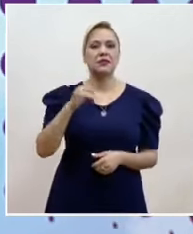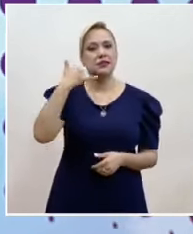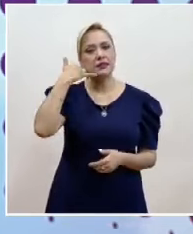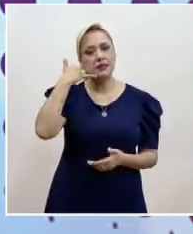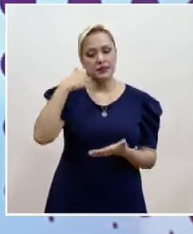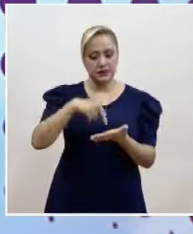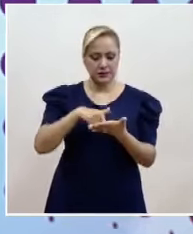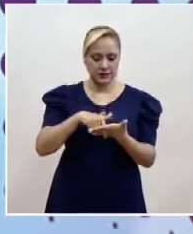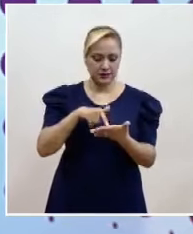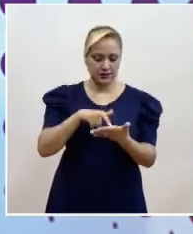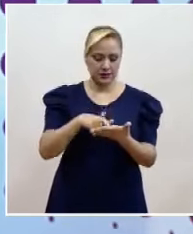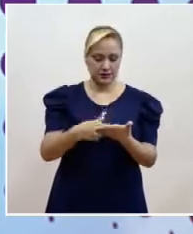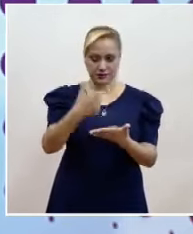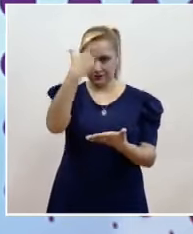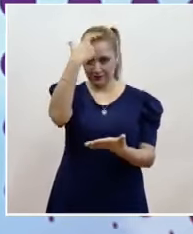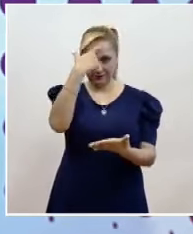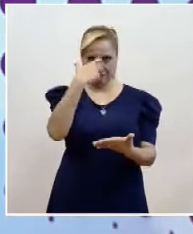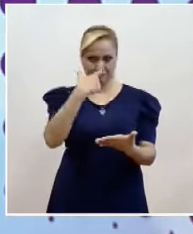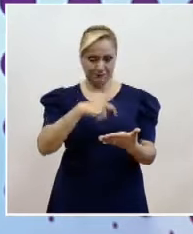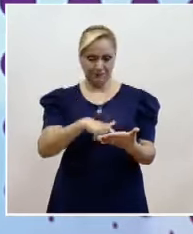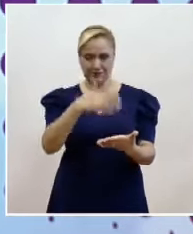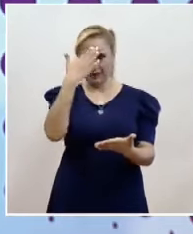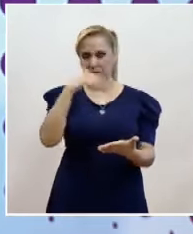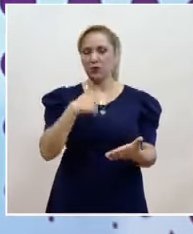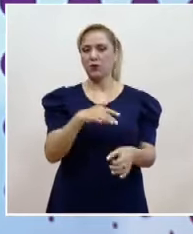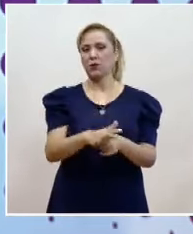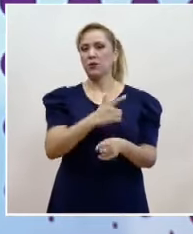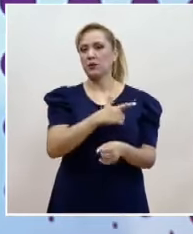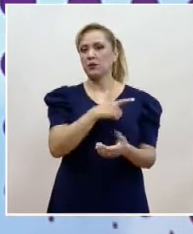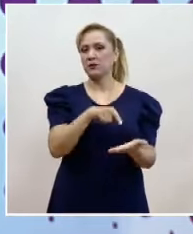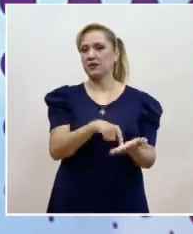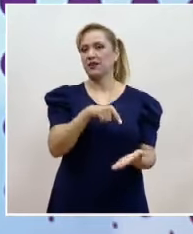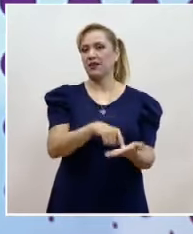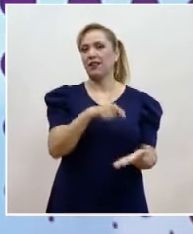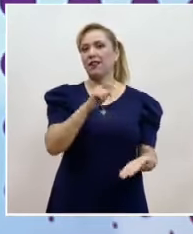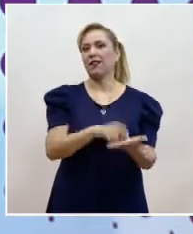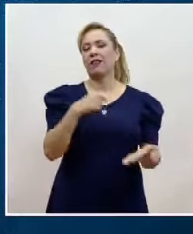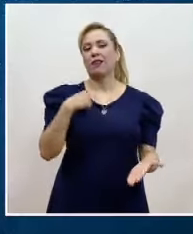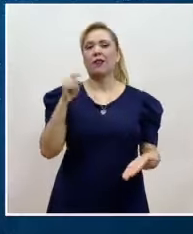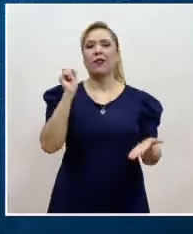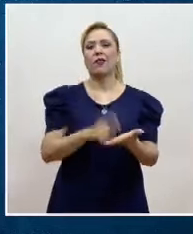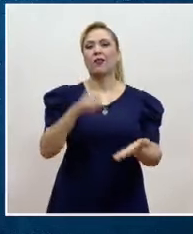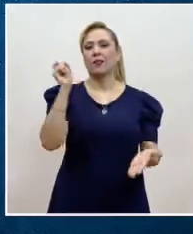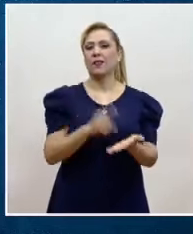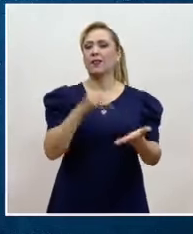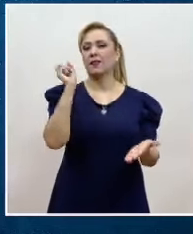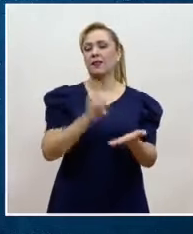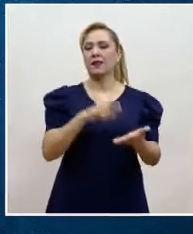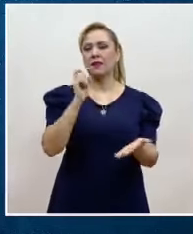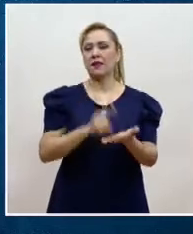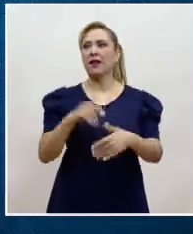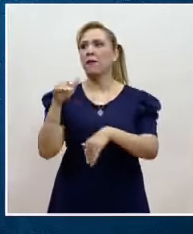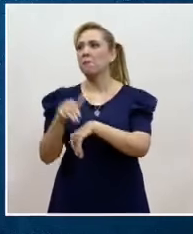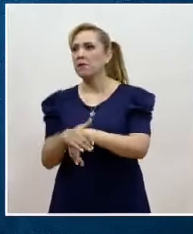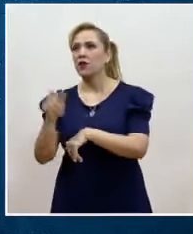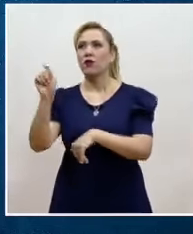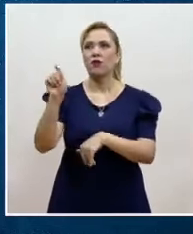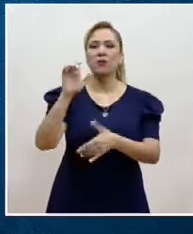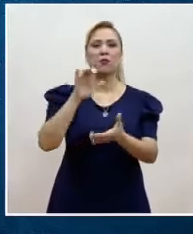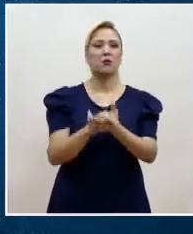teléfono nos conozca mejor que una novia, una esposa o un amigo, ¿no? Porque ahí, digamos, buscamos lo que nos interesa, lo que necesitamos